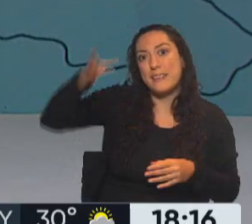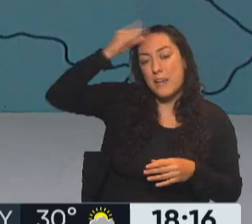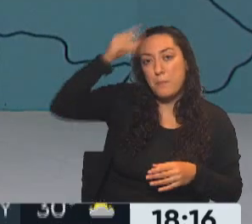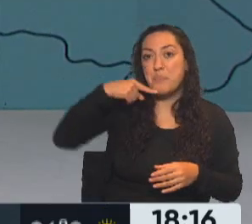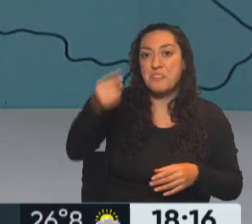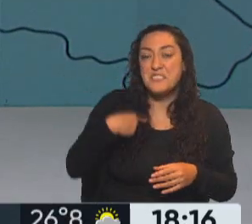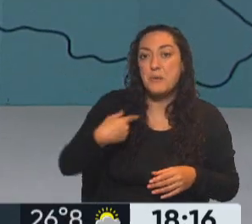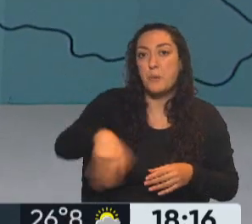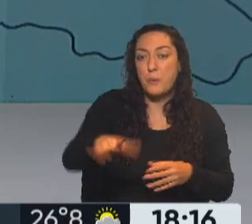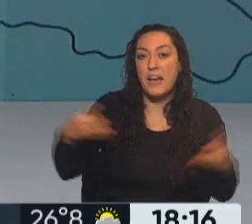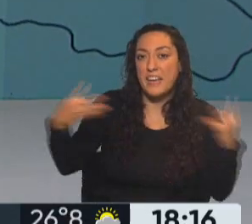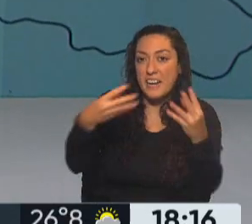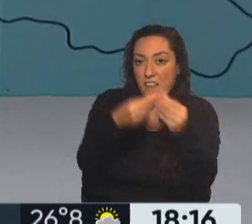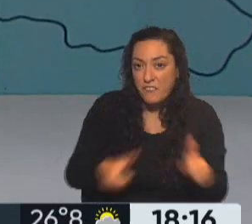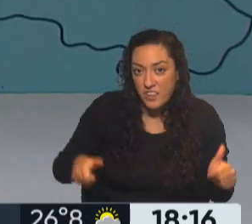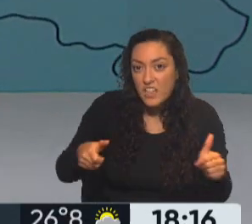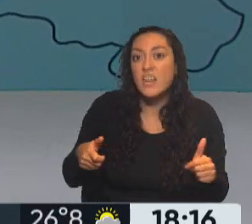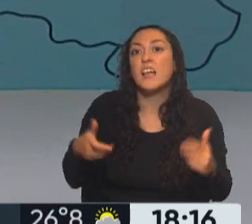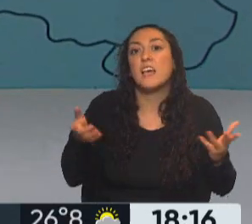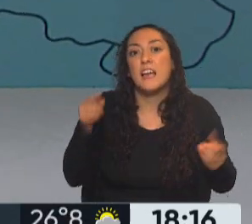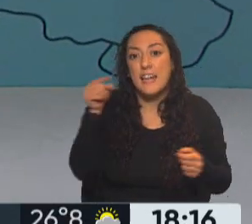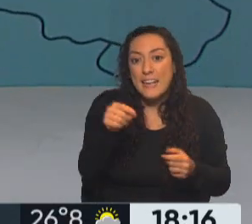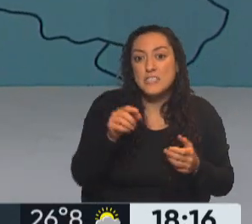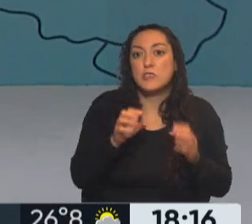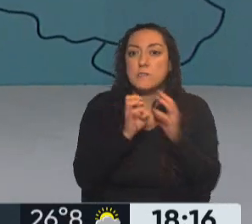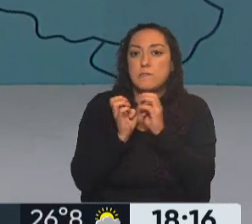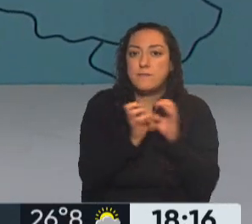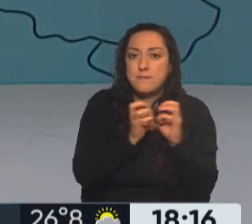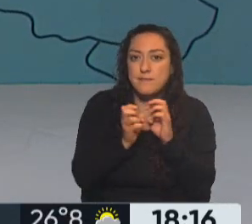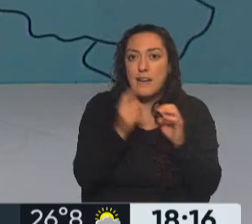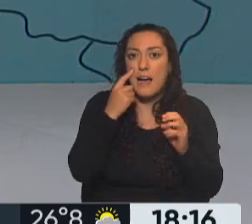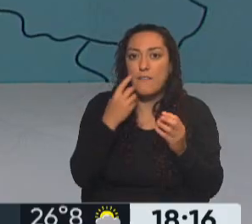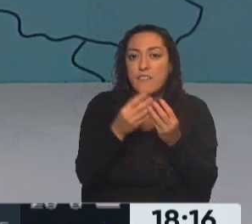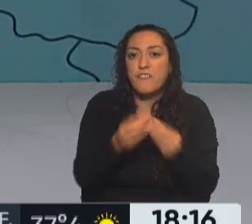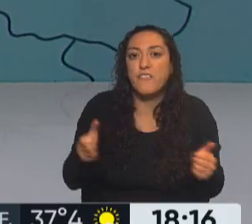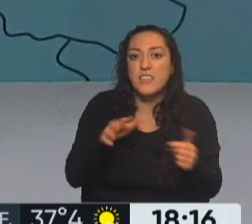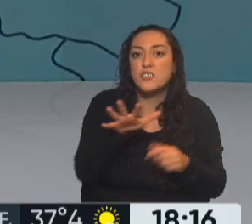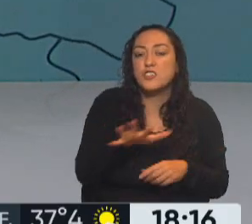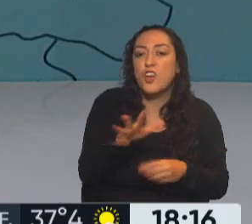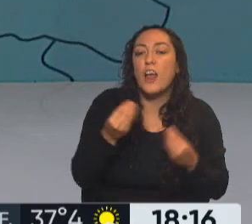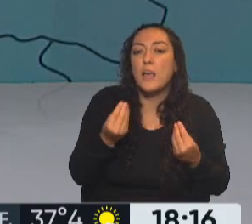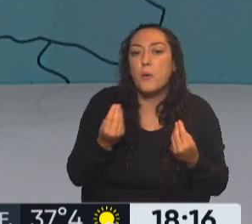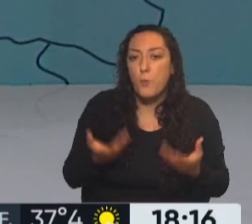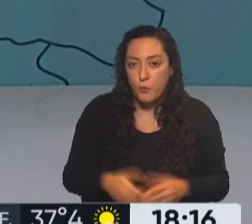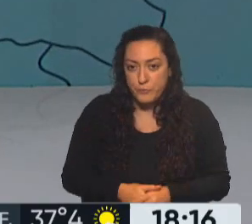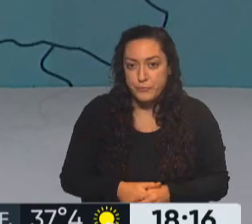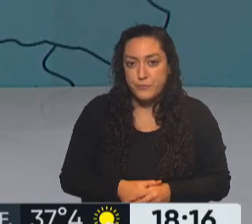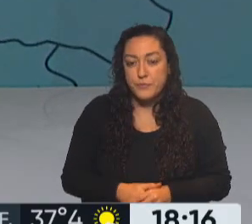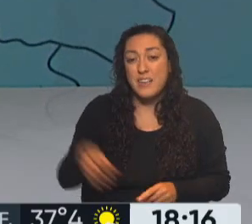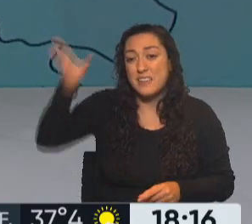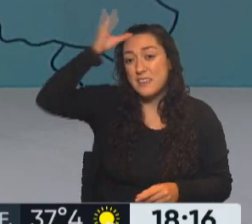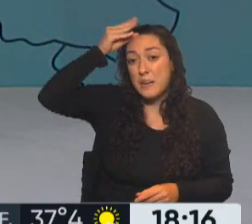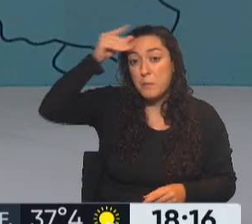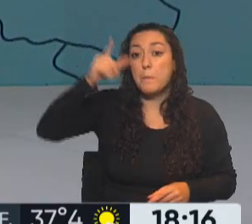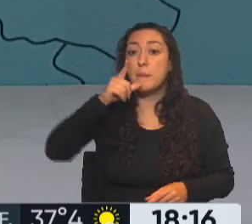terminar con la guerra en Ucrania, es lo que se debate ahora, ¿no? ¿Qué va a pasar con estas zonas? En principio, Trump aceptaría que